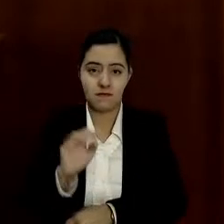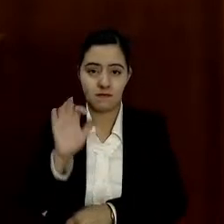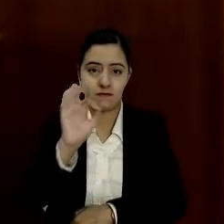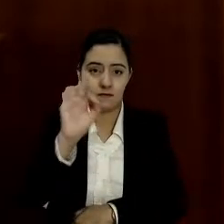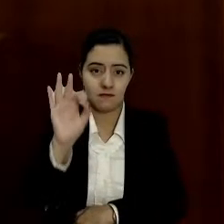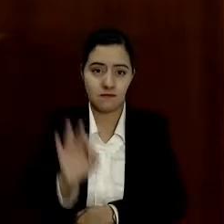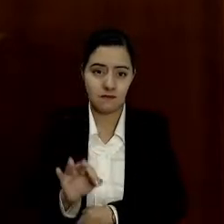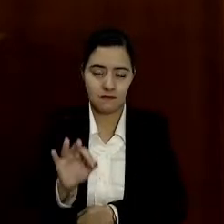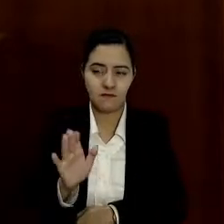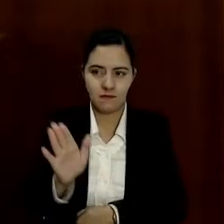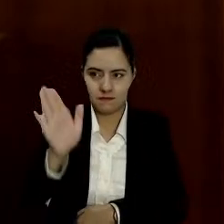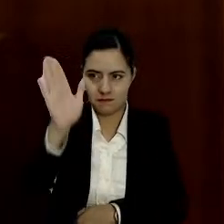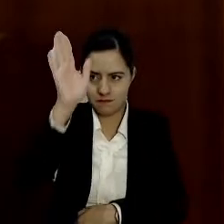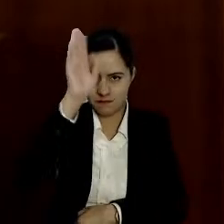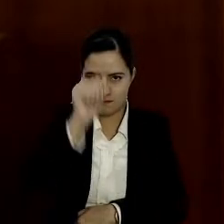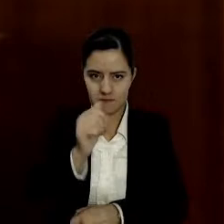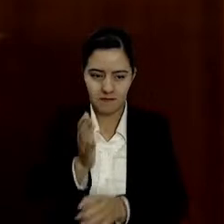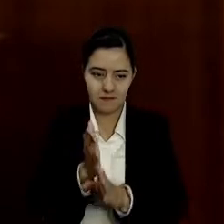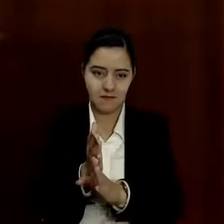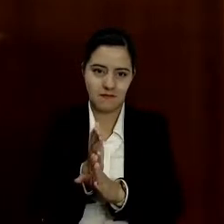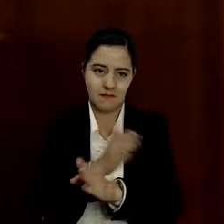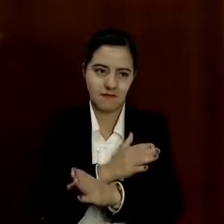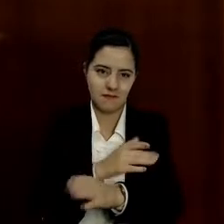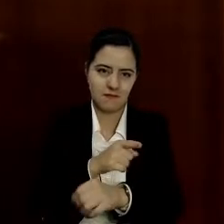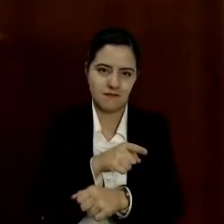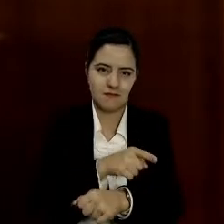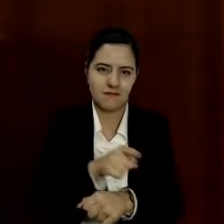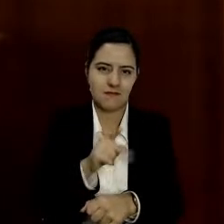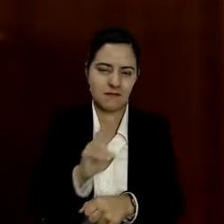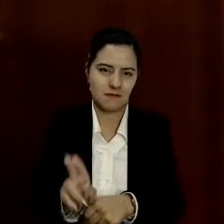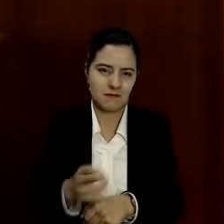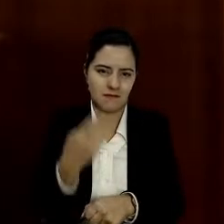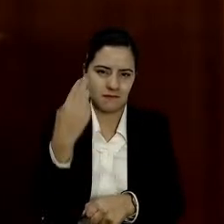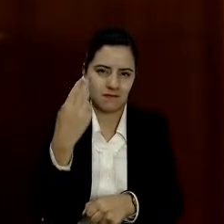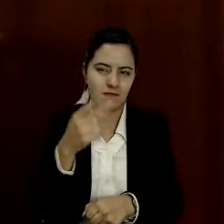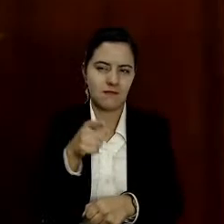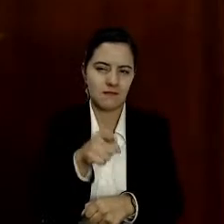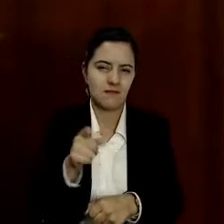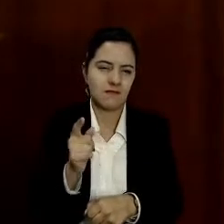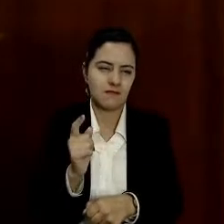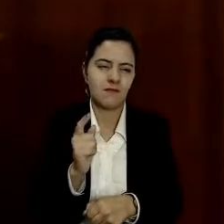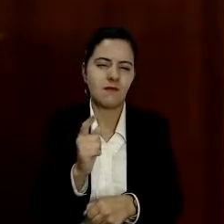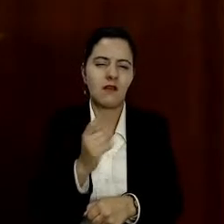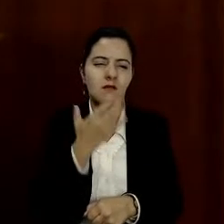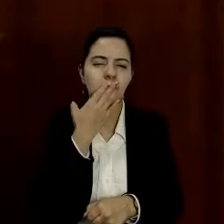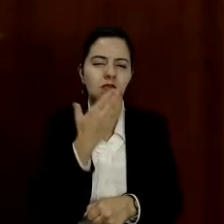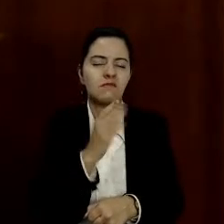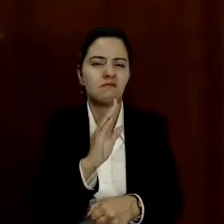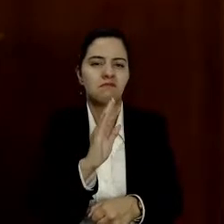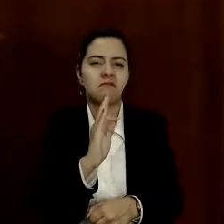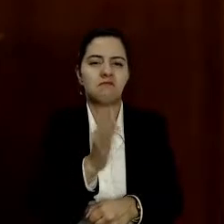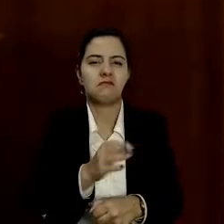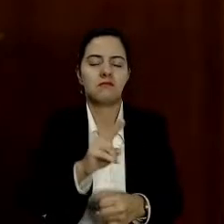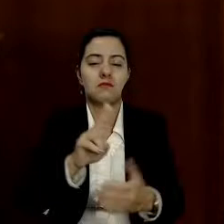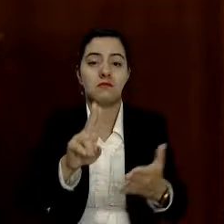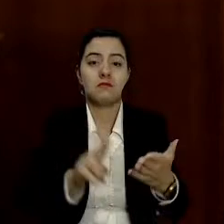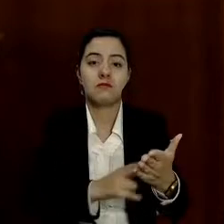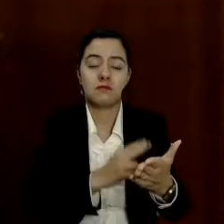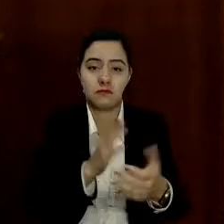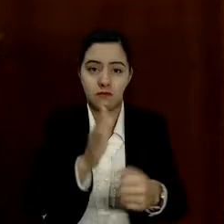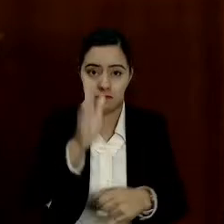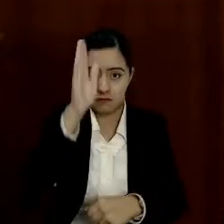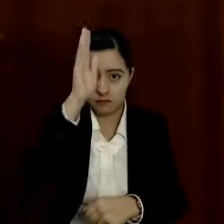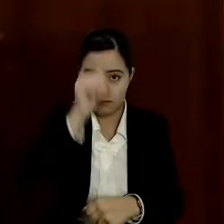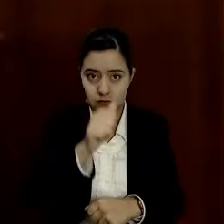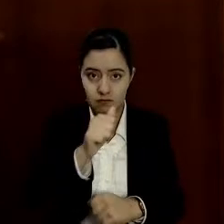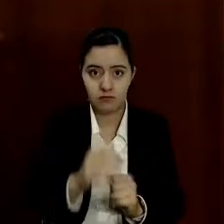los contratos que reciben, las universidades aceptaban y firmaban los contratos, pero para